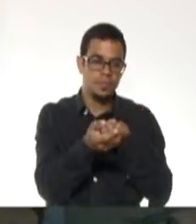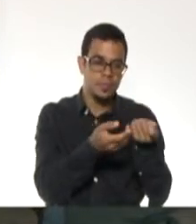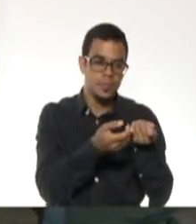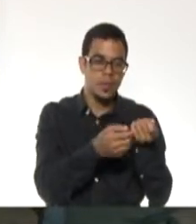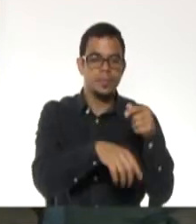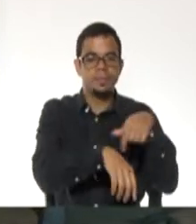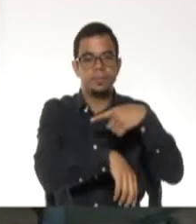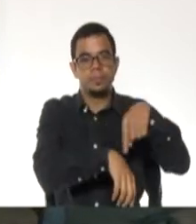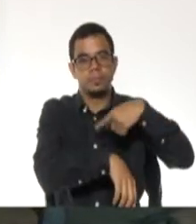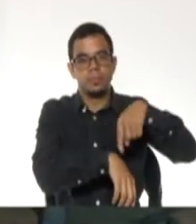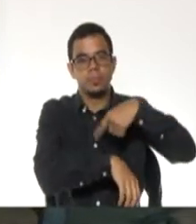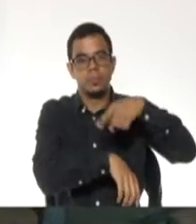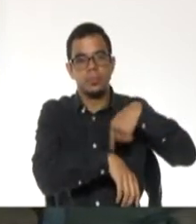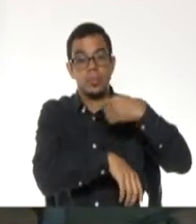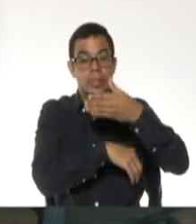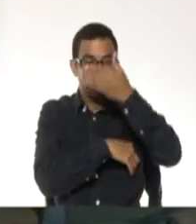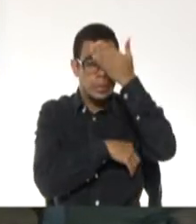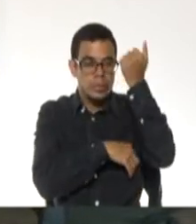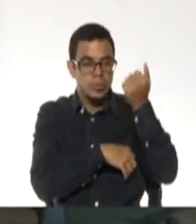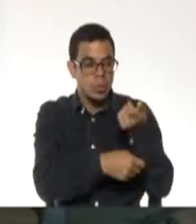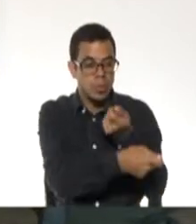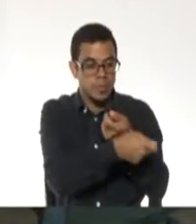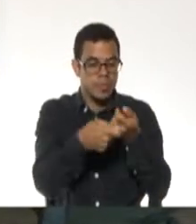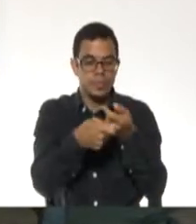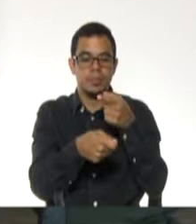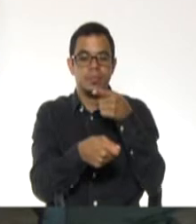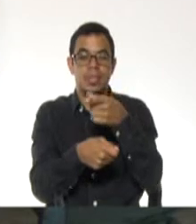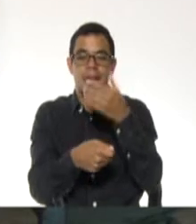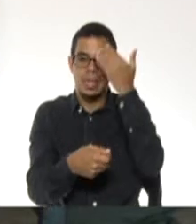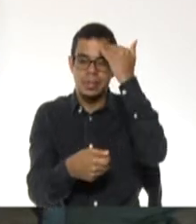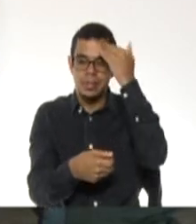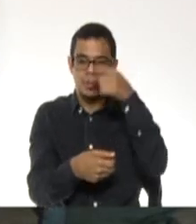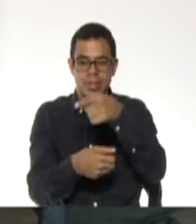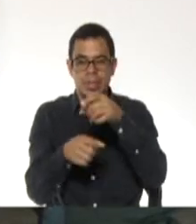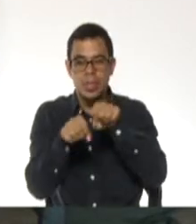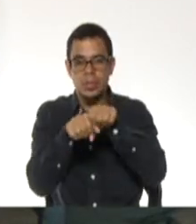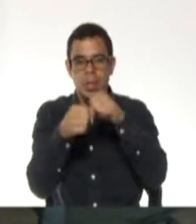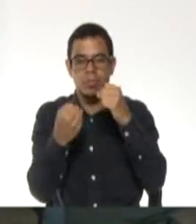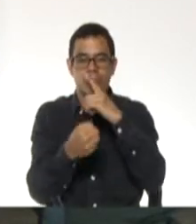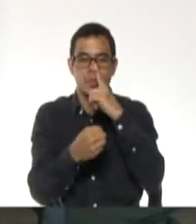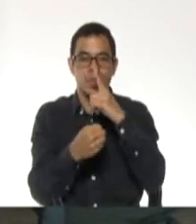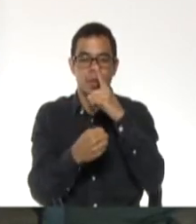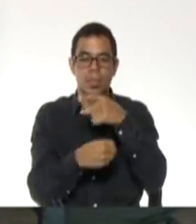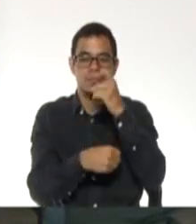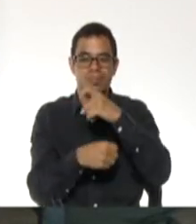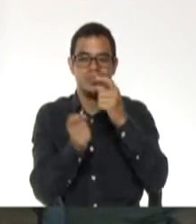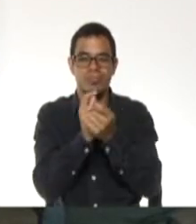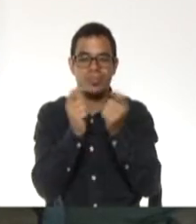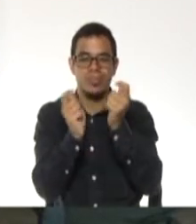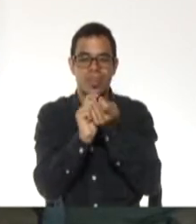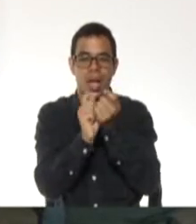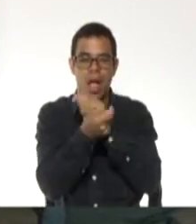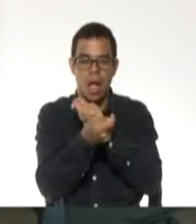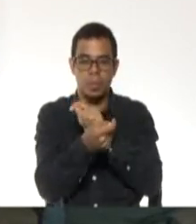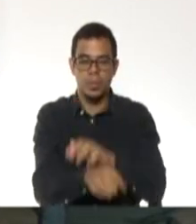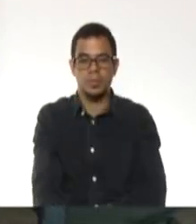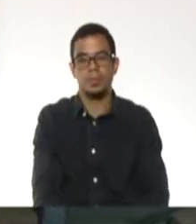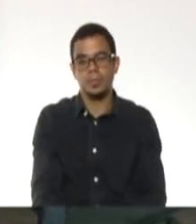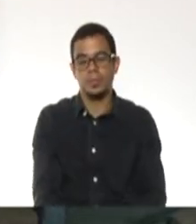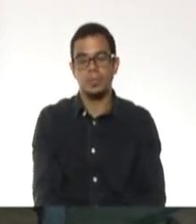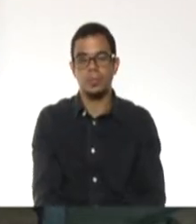esos elementos de control ayudan al usuario a proteger la plancha. Bueno, vistos los